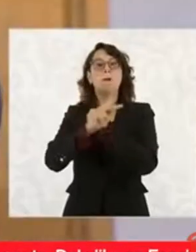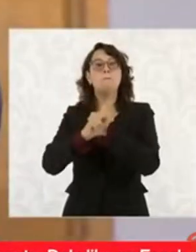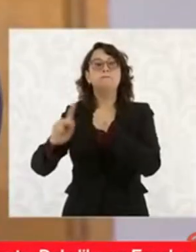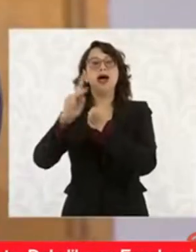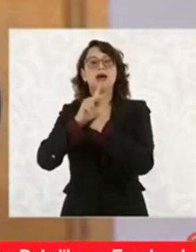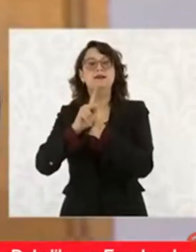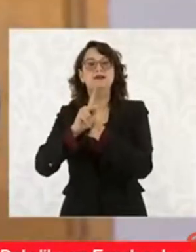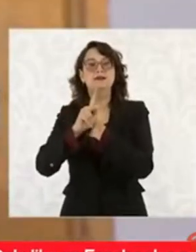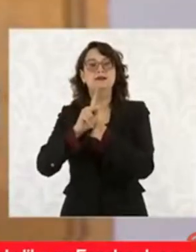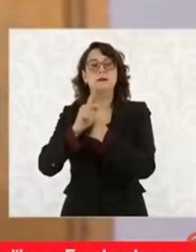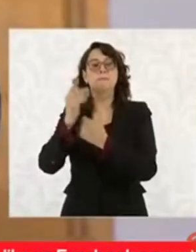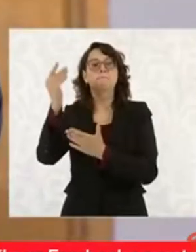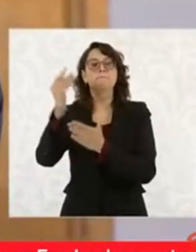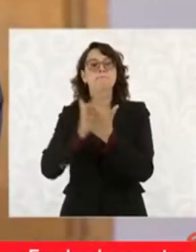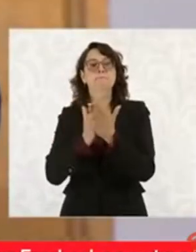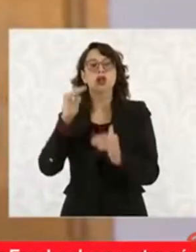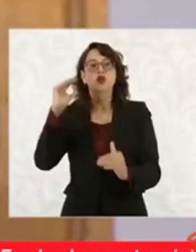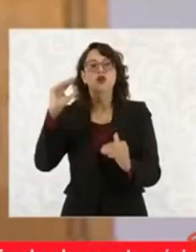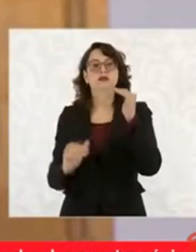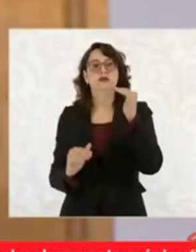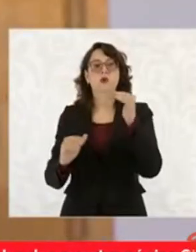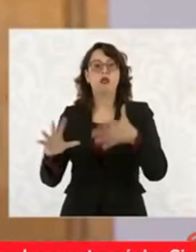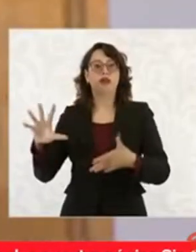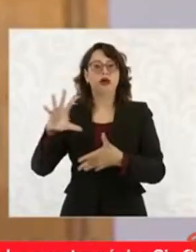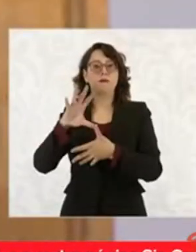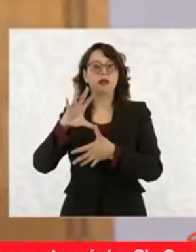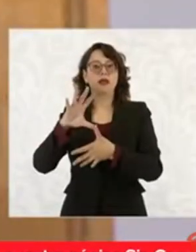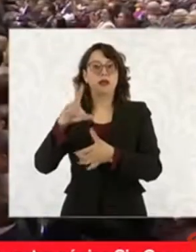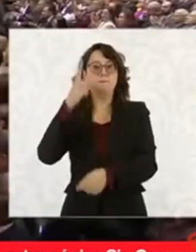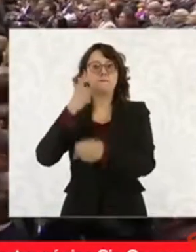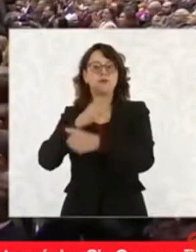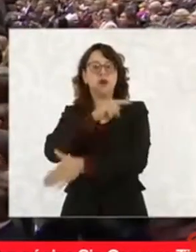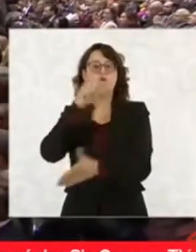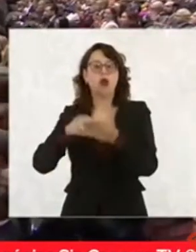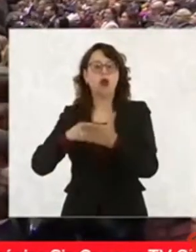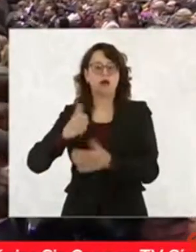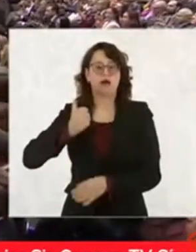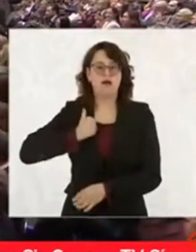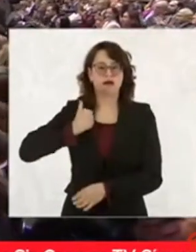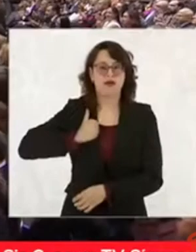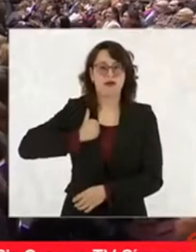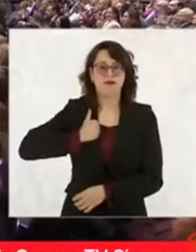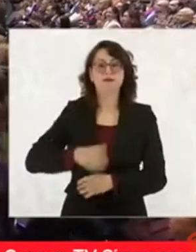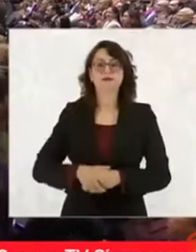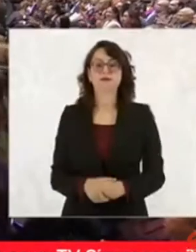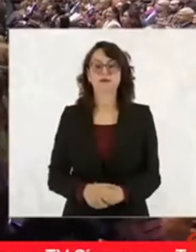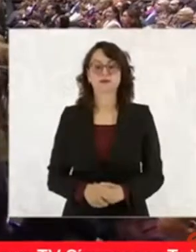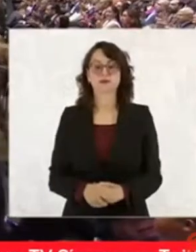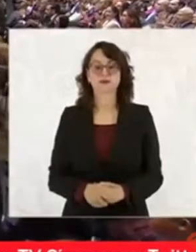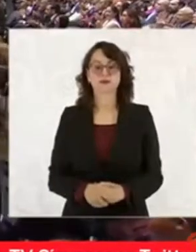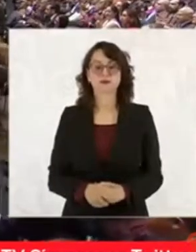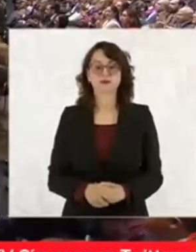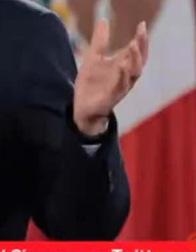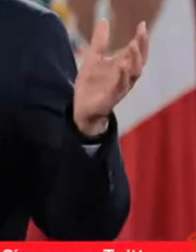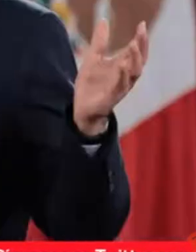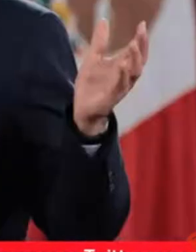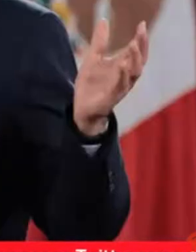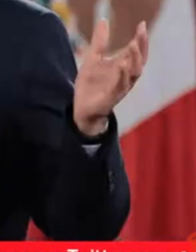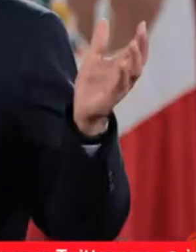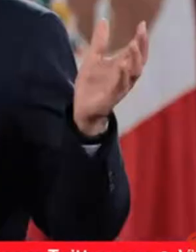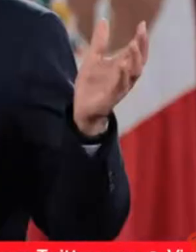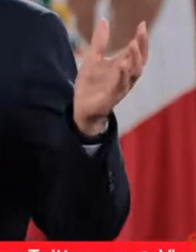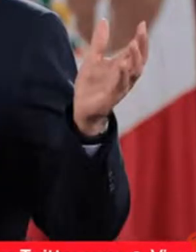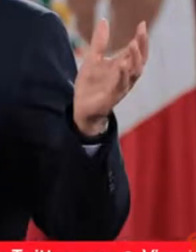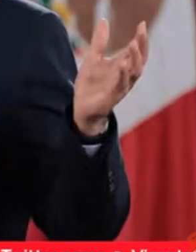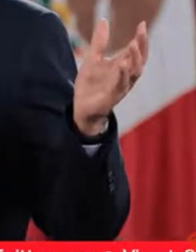nos presenta, pues ahí vienen referencias claras de esto que inició en el gobierno del presidente Obrador, esto que viene desde el